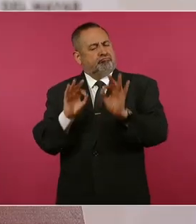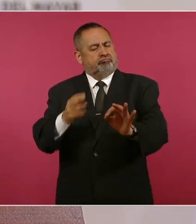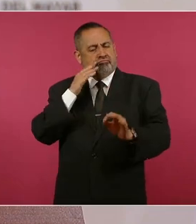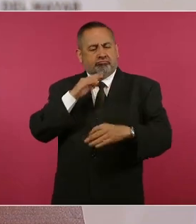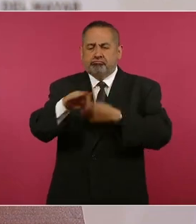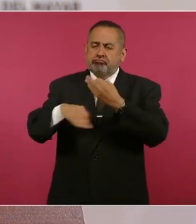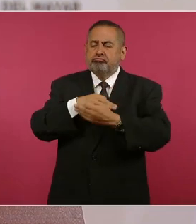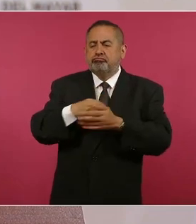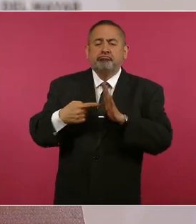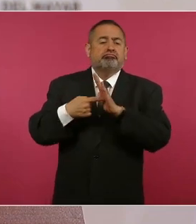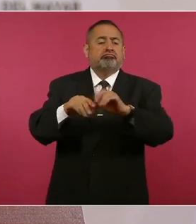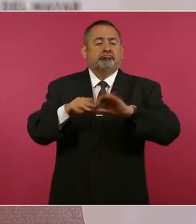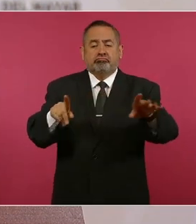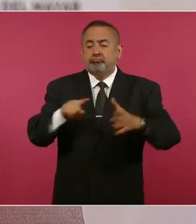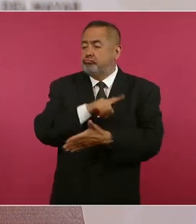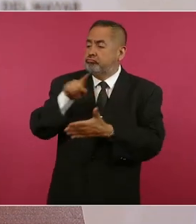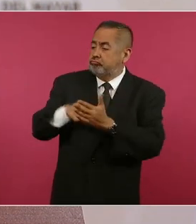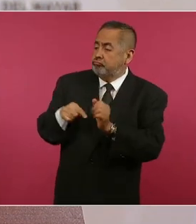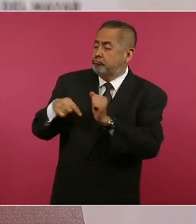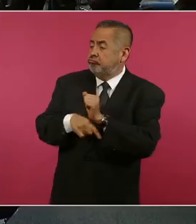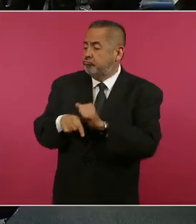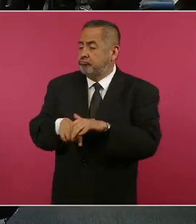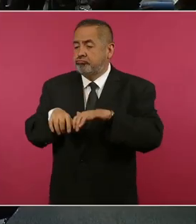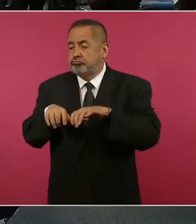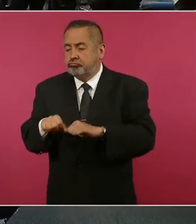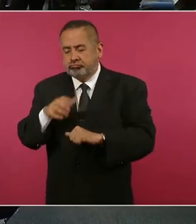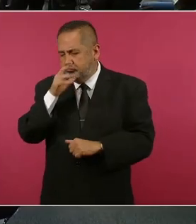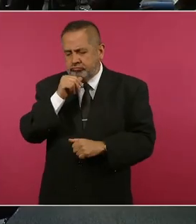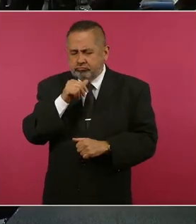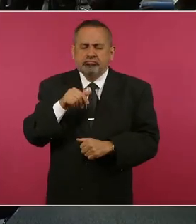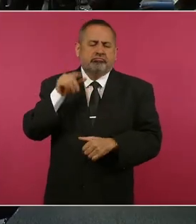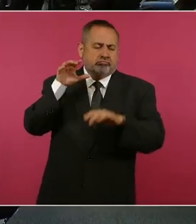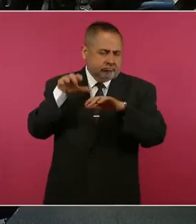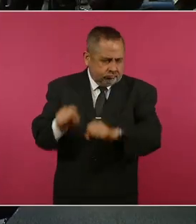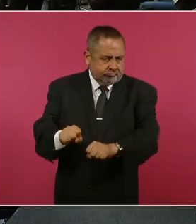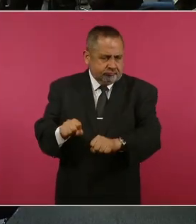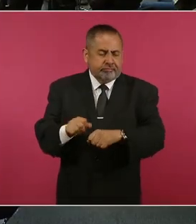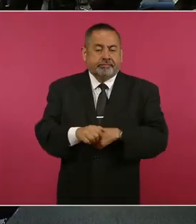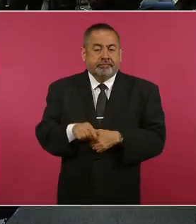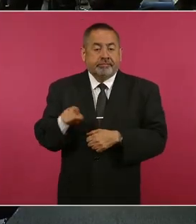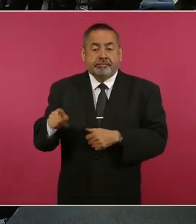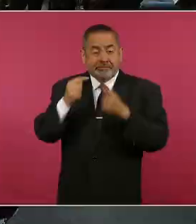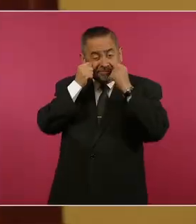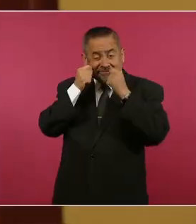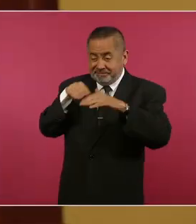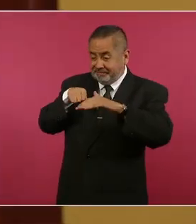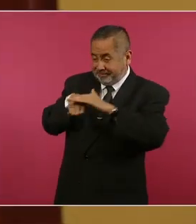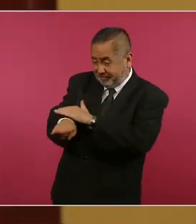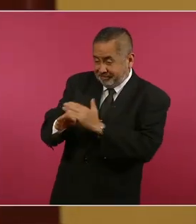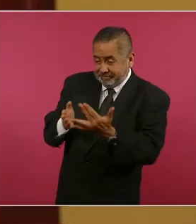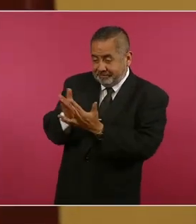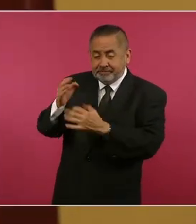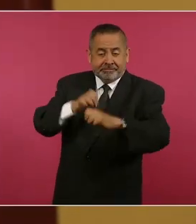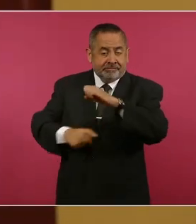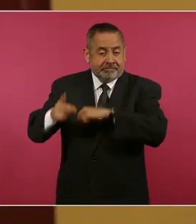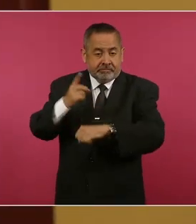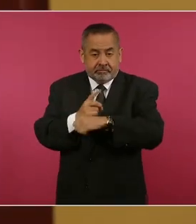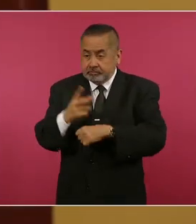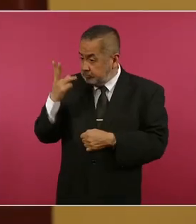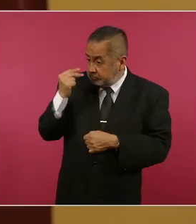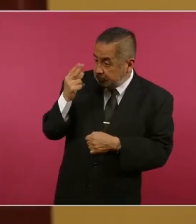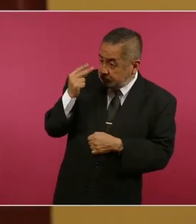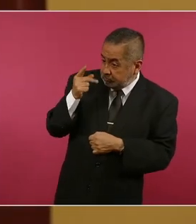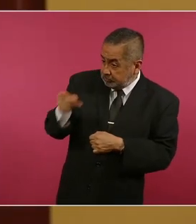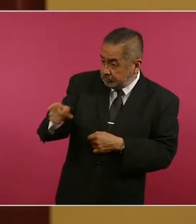todo el mundo que no hay sitio donde puedan esconderse los delincuentes. La incursión en la Embajada mexicana y su negativa de no entregar